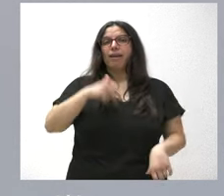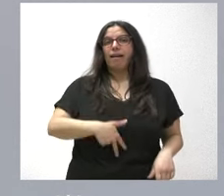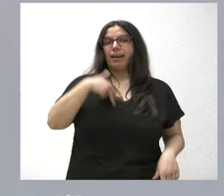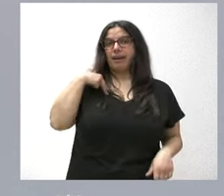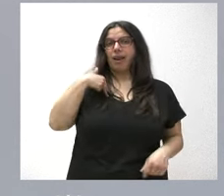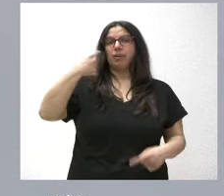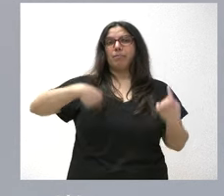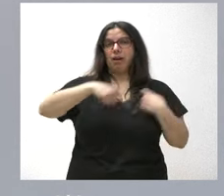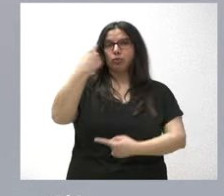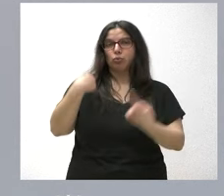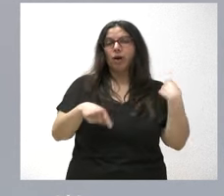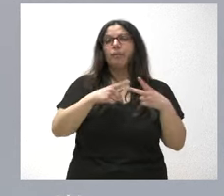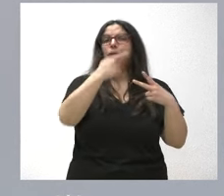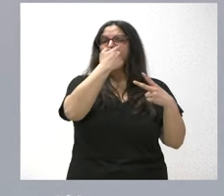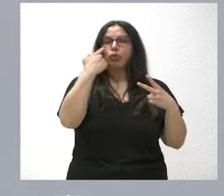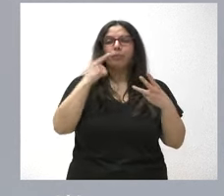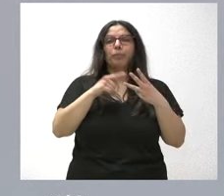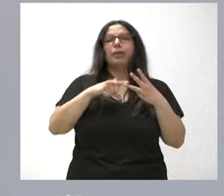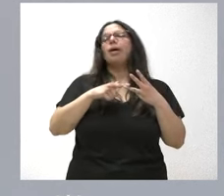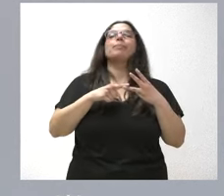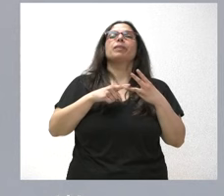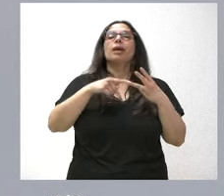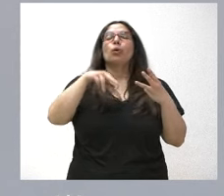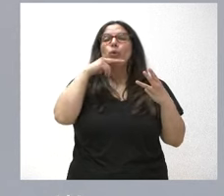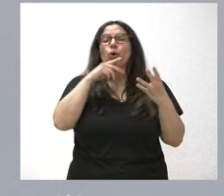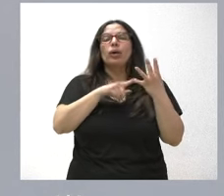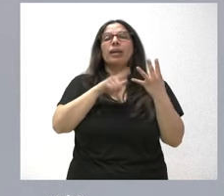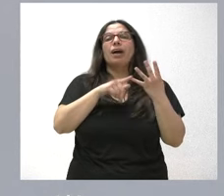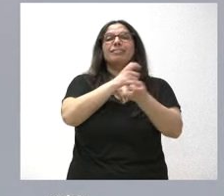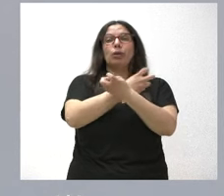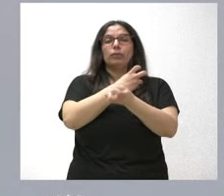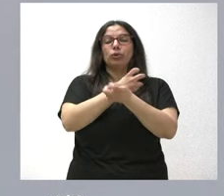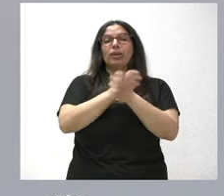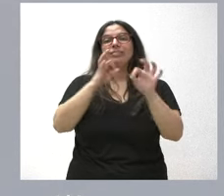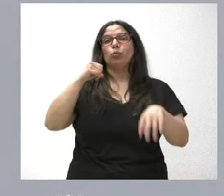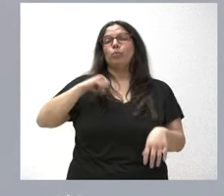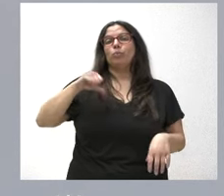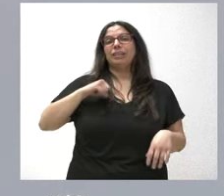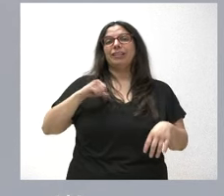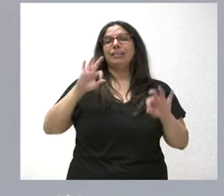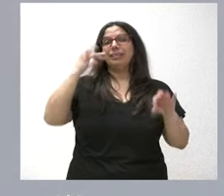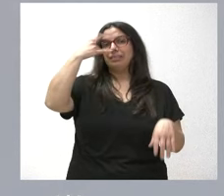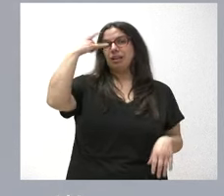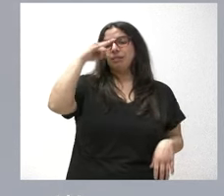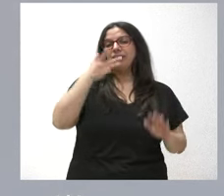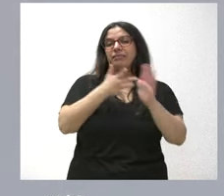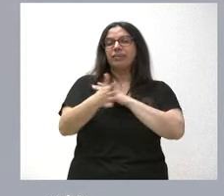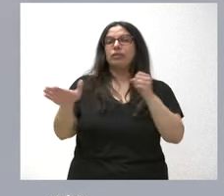vascular, oftalmología, urología y traumatología en el Complejo Asistencial de Salamanca. Se trata de financiar un